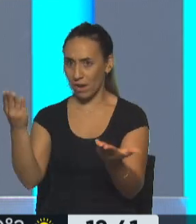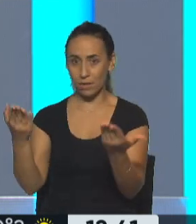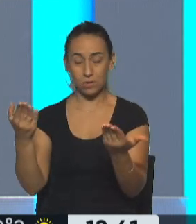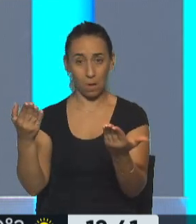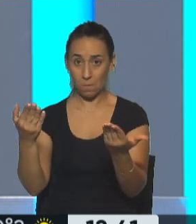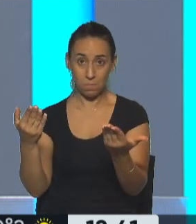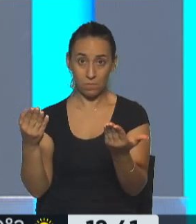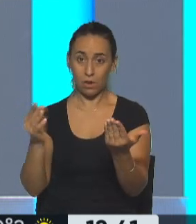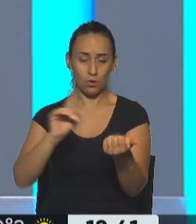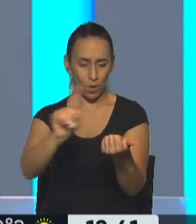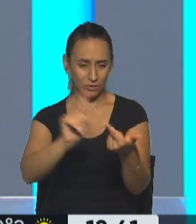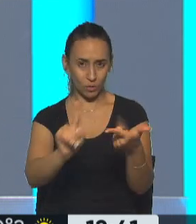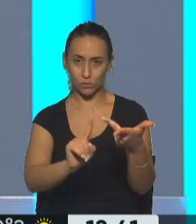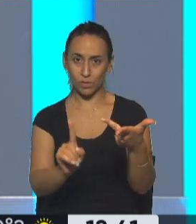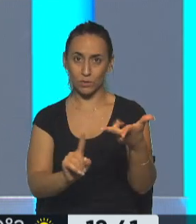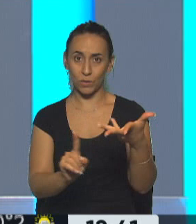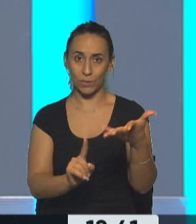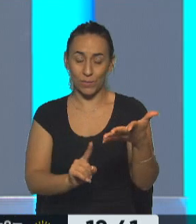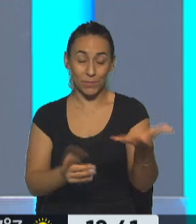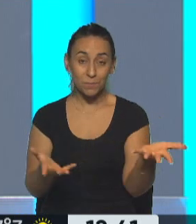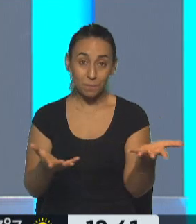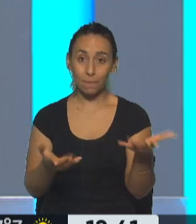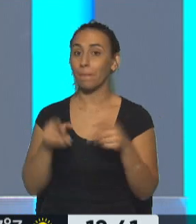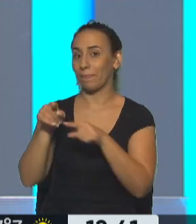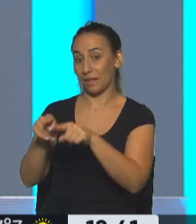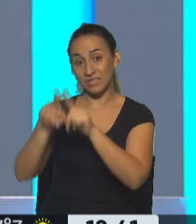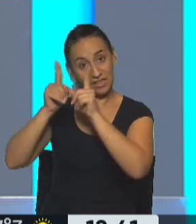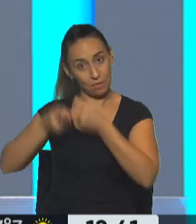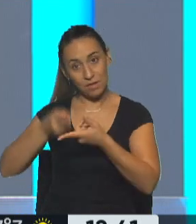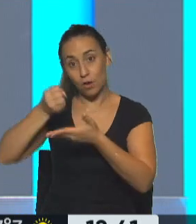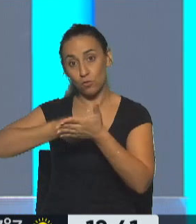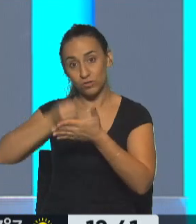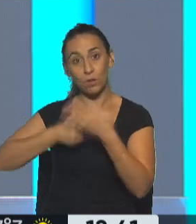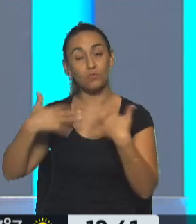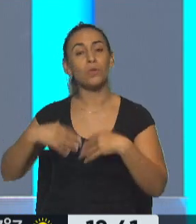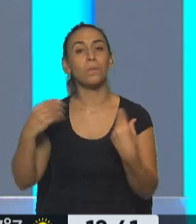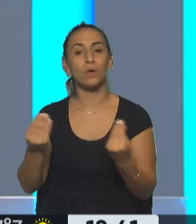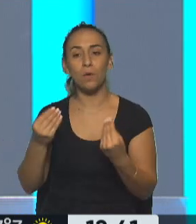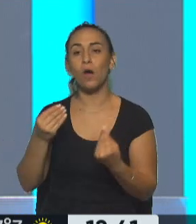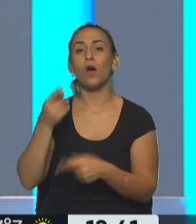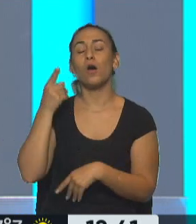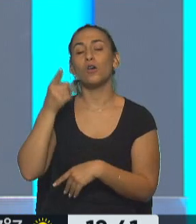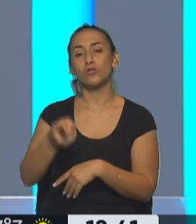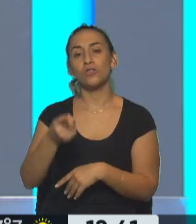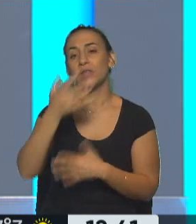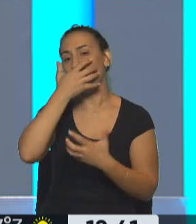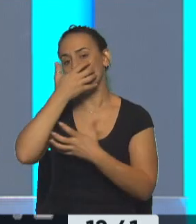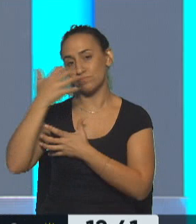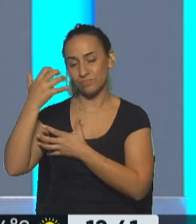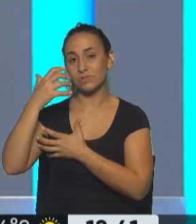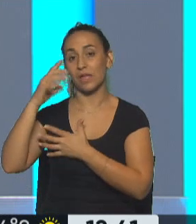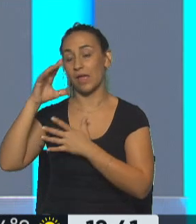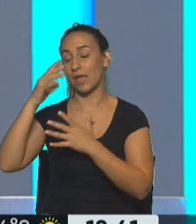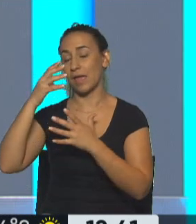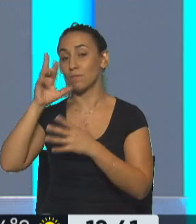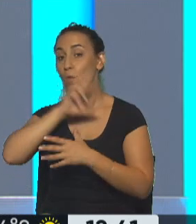nos olvidemos que ella trabajaba mucho sobre la trata de personas las combatías cómo lo hacía capacitando a esas mujeres